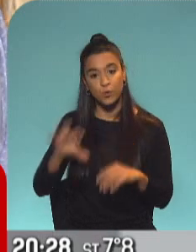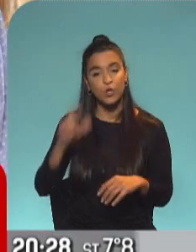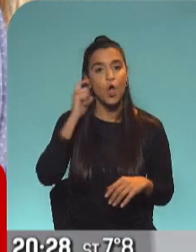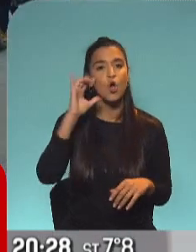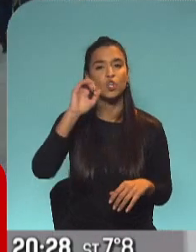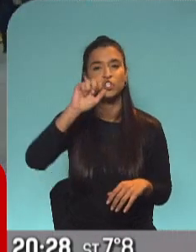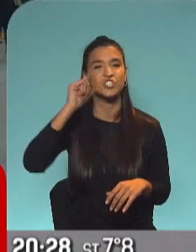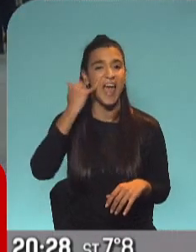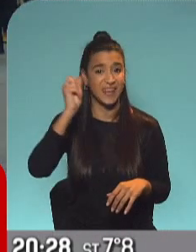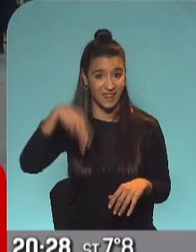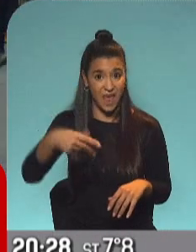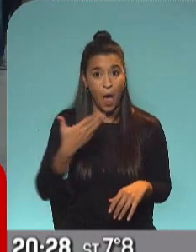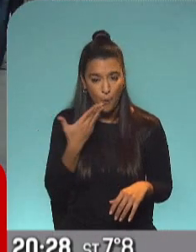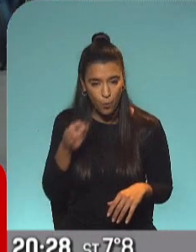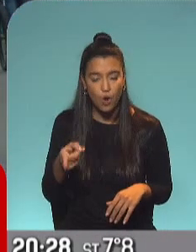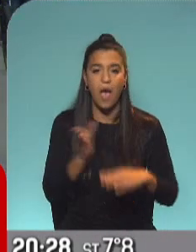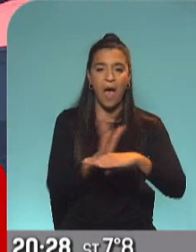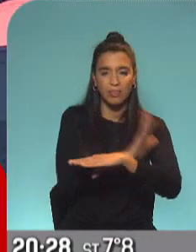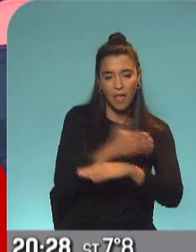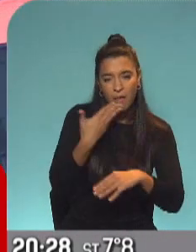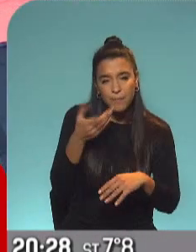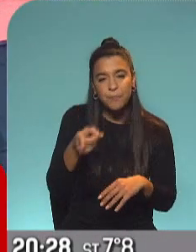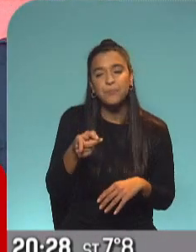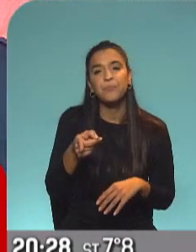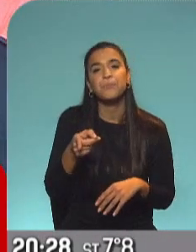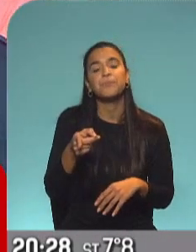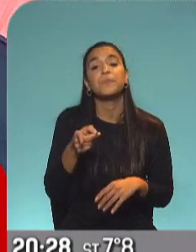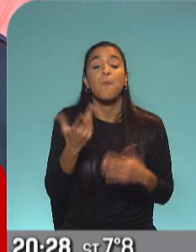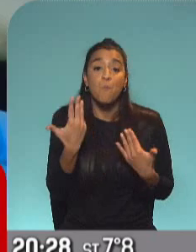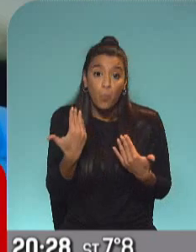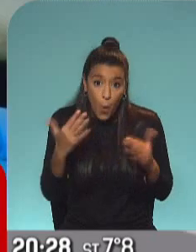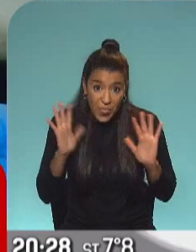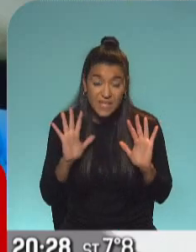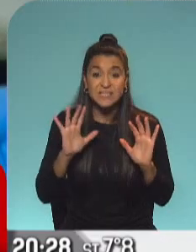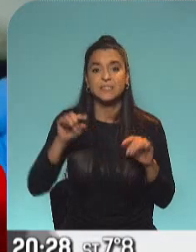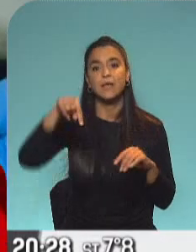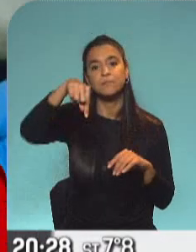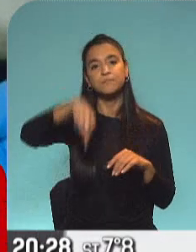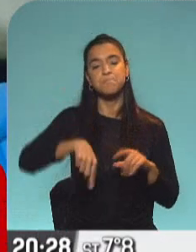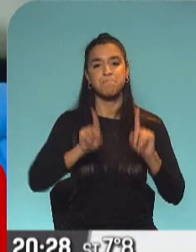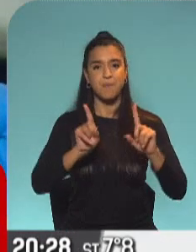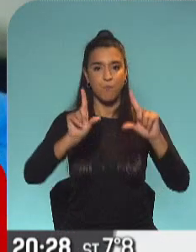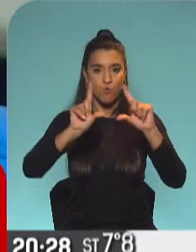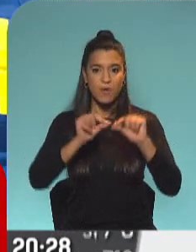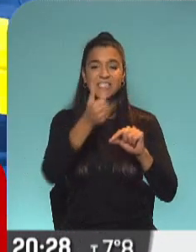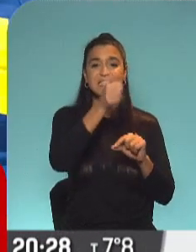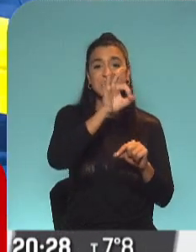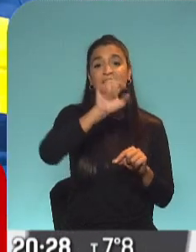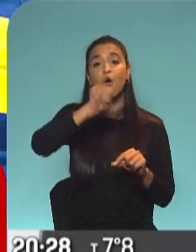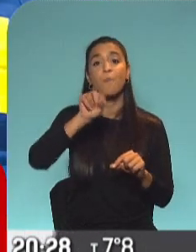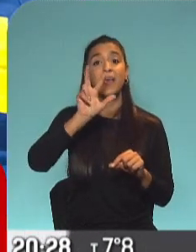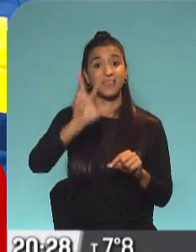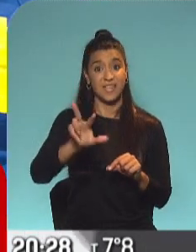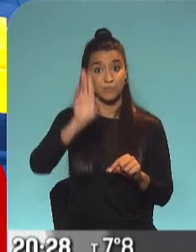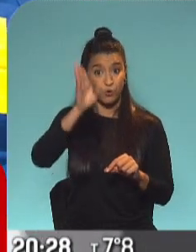Goyan y te digo algo, Ariel, antes de escuchar a Goyan, porque tal vez en este número que marcás vos, en el 60,3% de